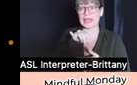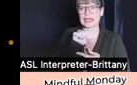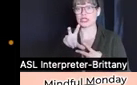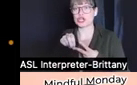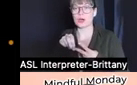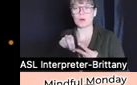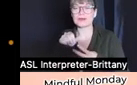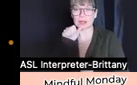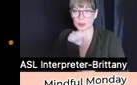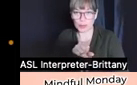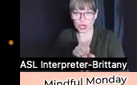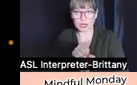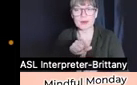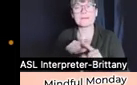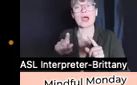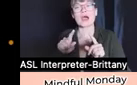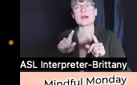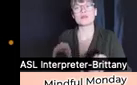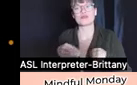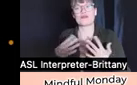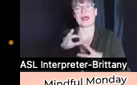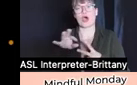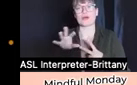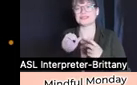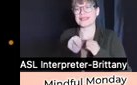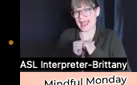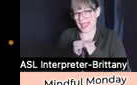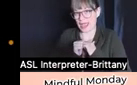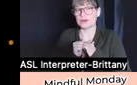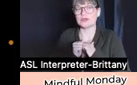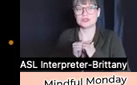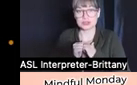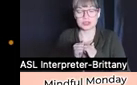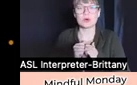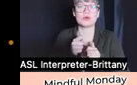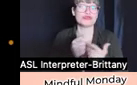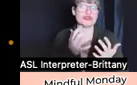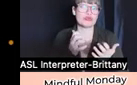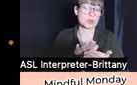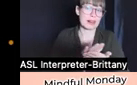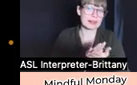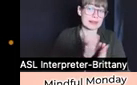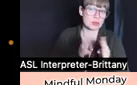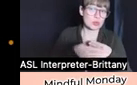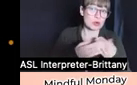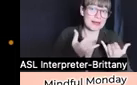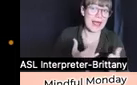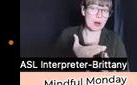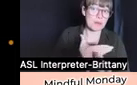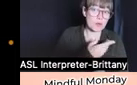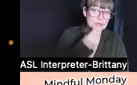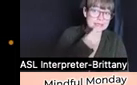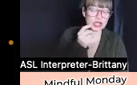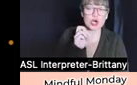la opción a decir sí o no, no funcionará. Lo que queremos a decir es, ¿quieres recoger